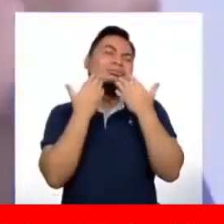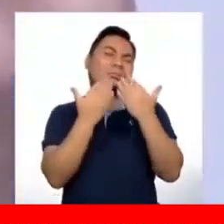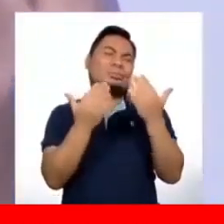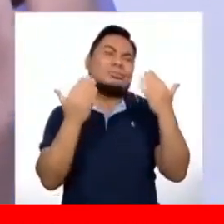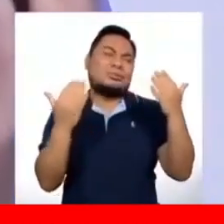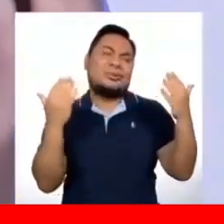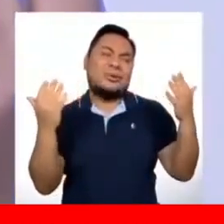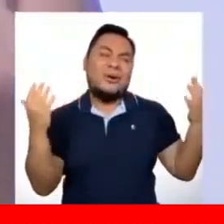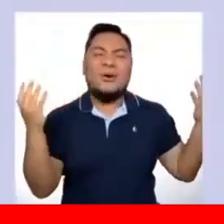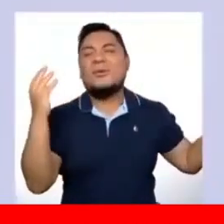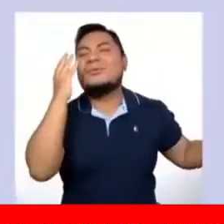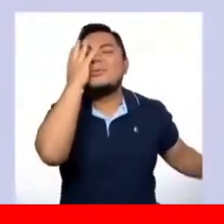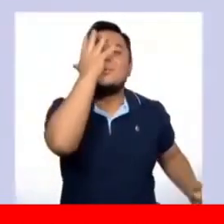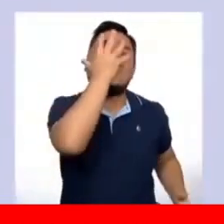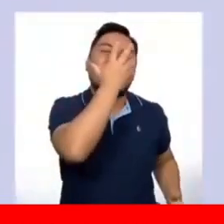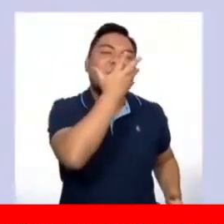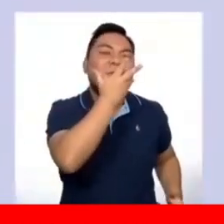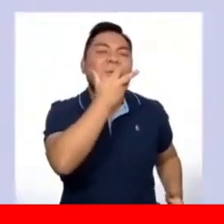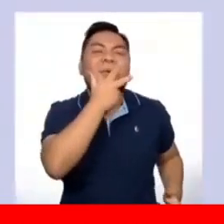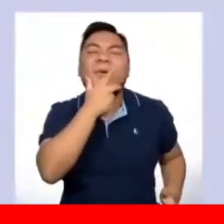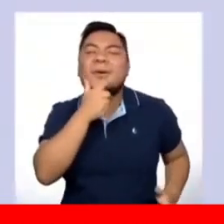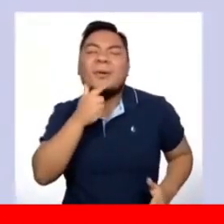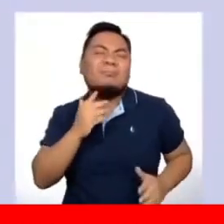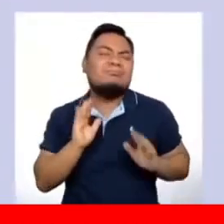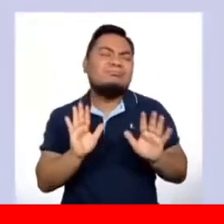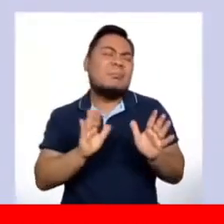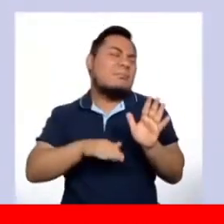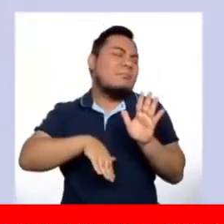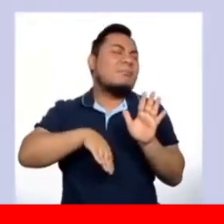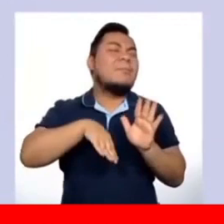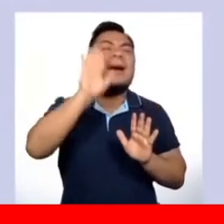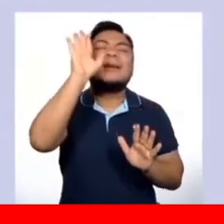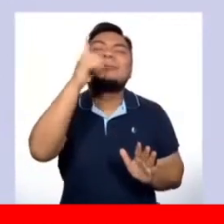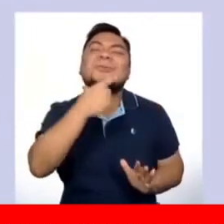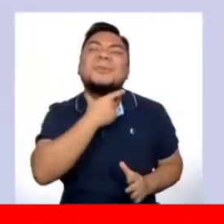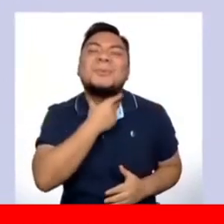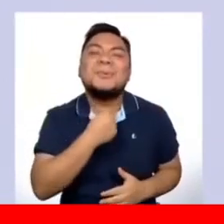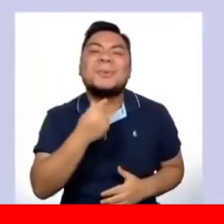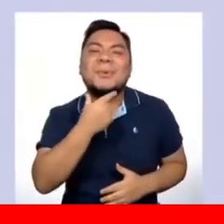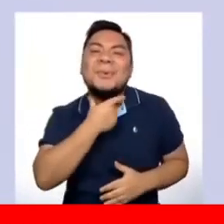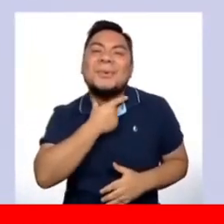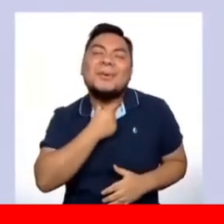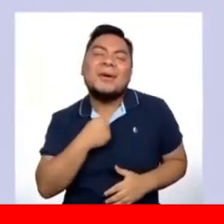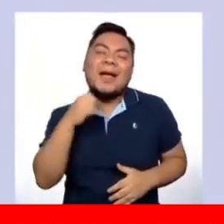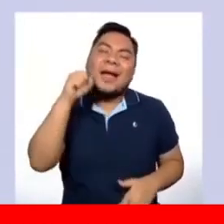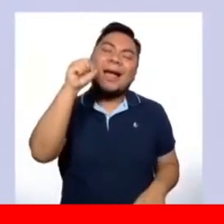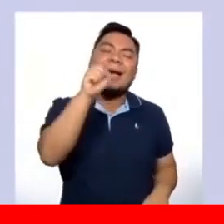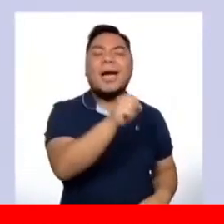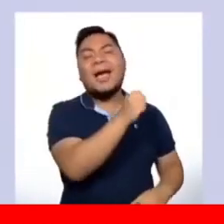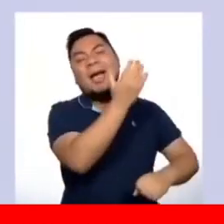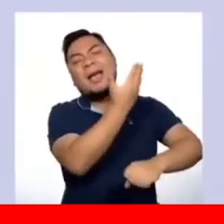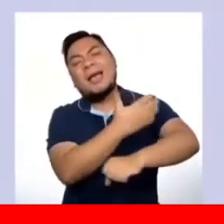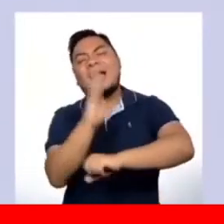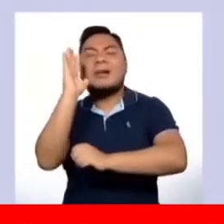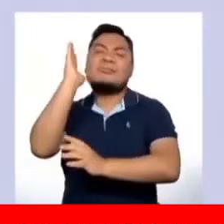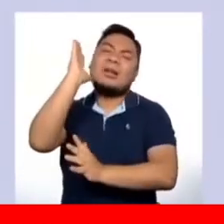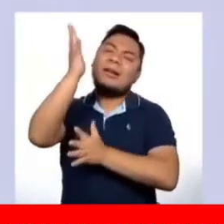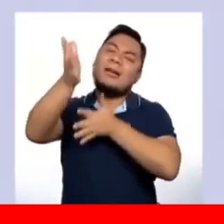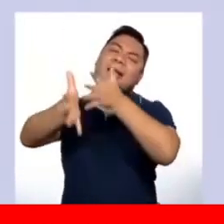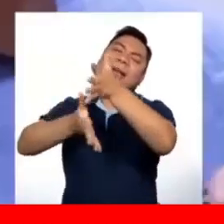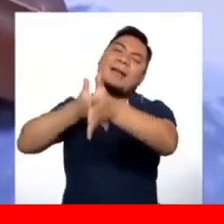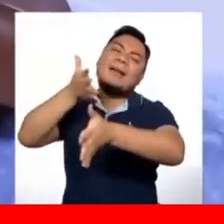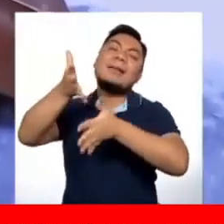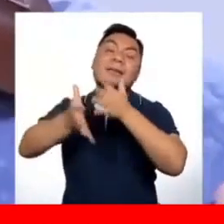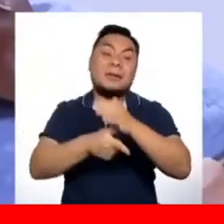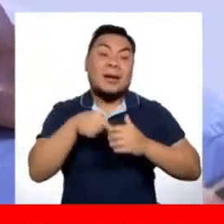Bonitas, y lo que más me gusta hacer es cantar. En el jardín